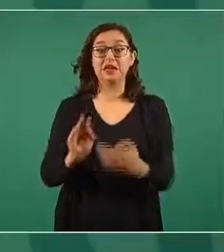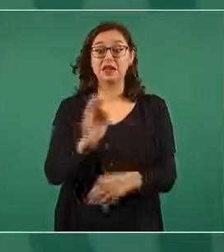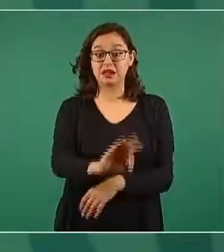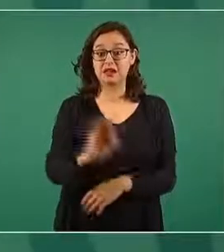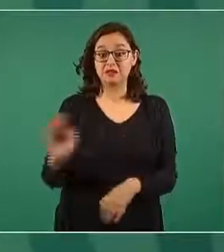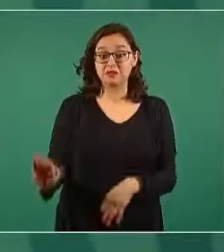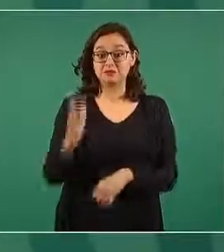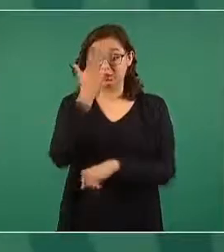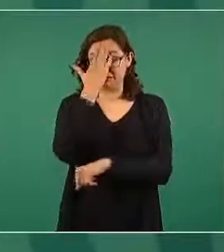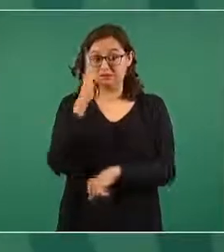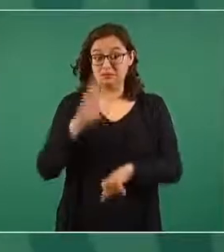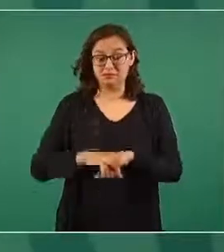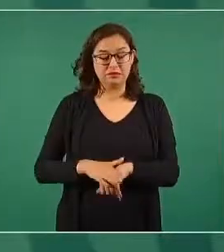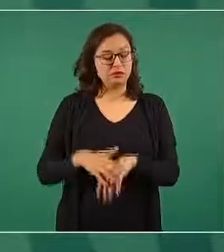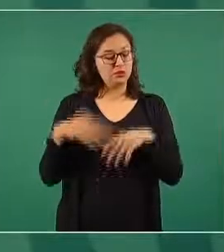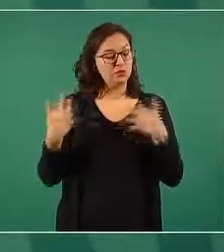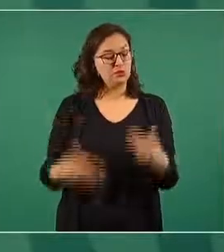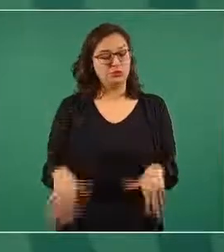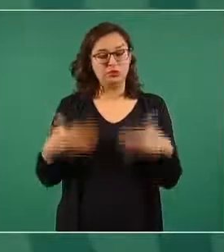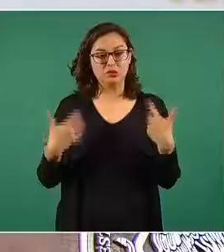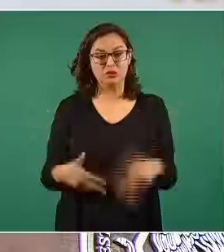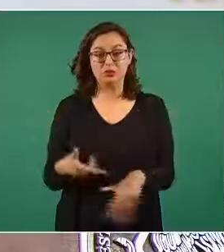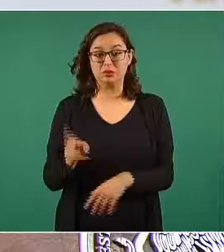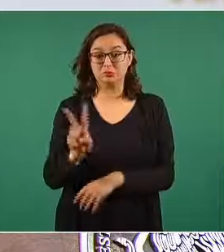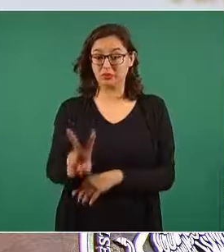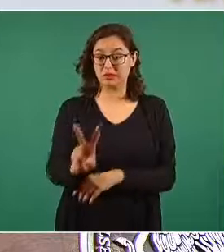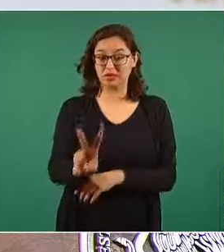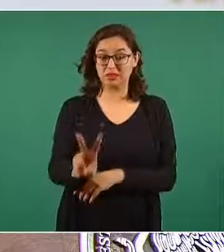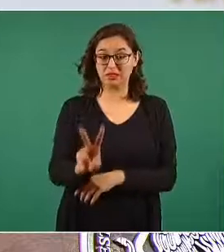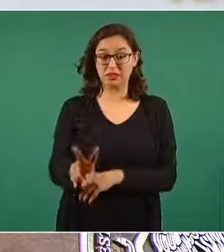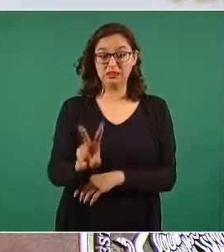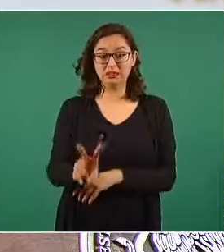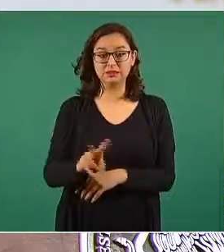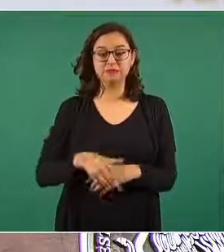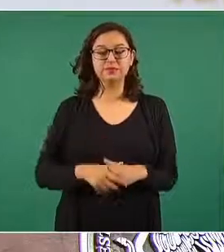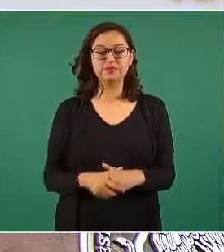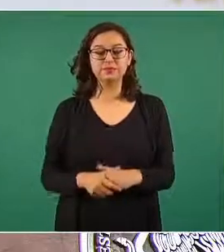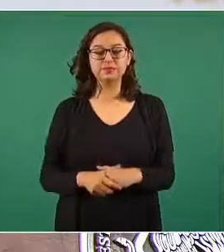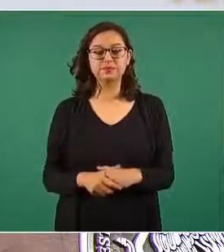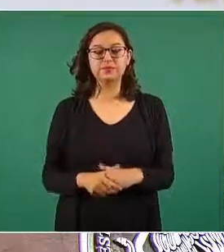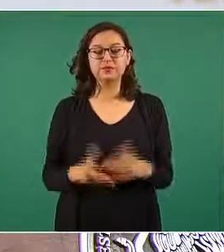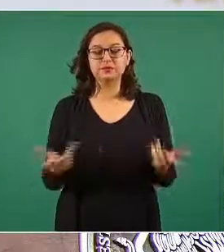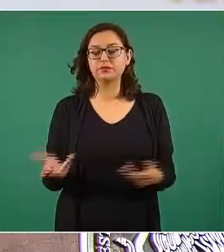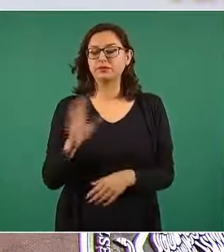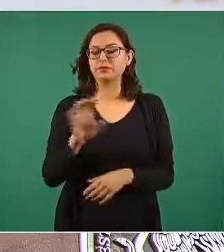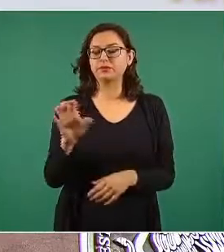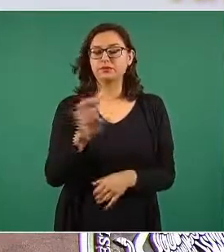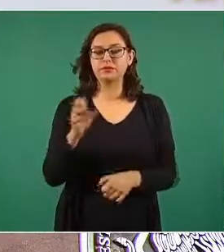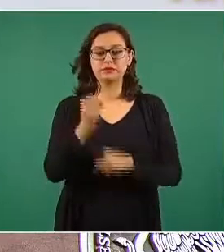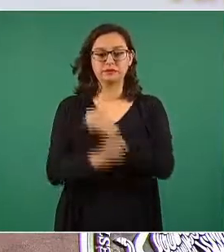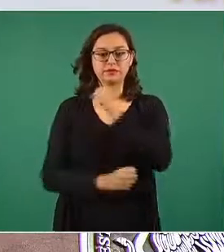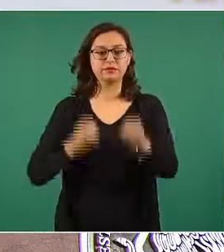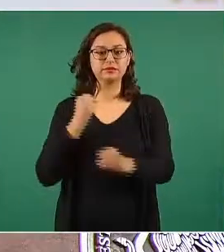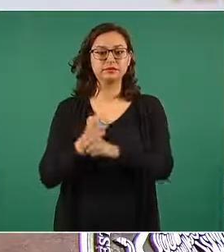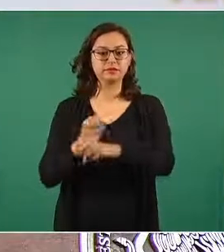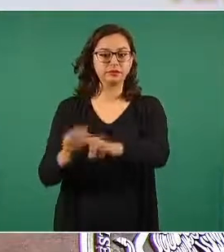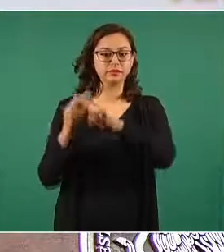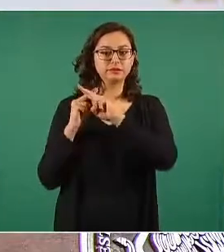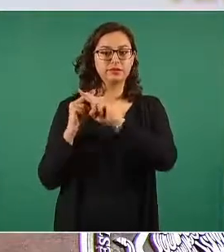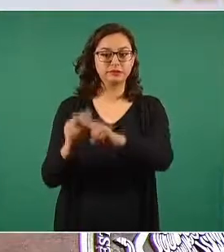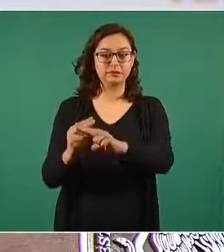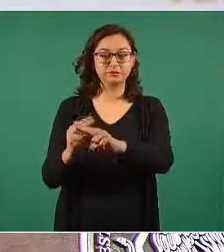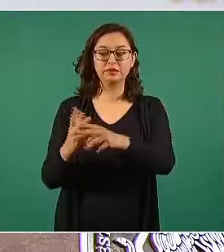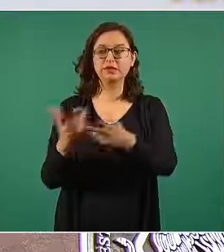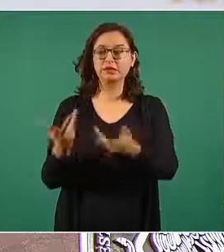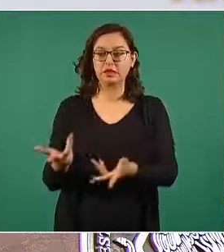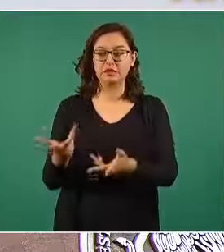recordar con dolor, con pesar, el viernes, que se cumplen 500 años. Después